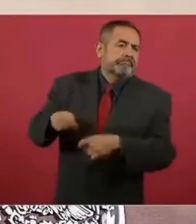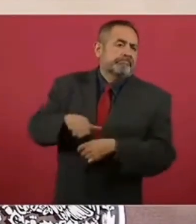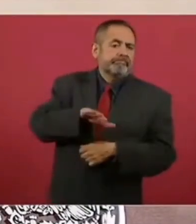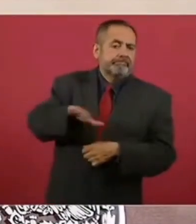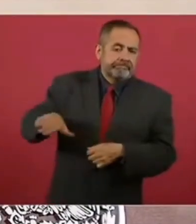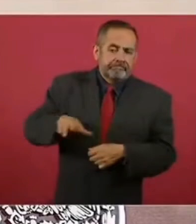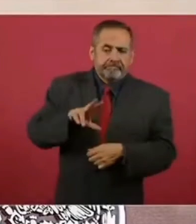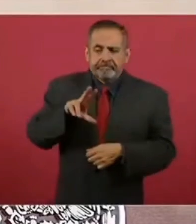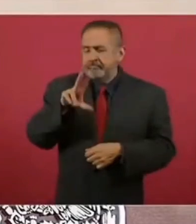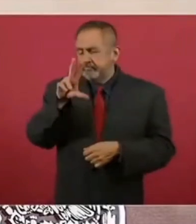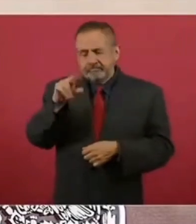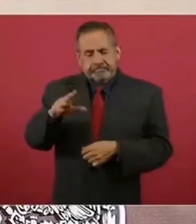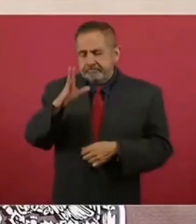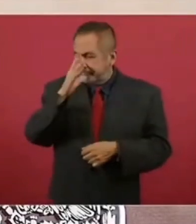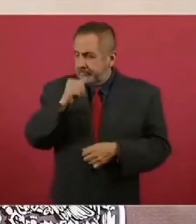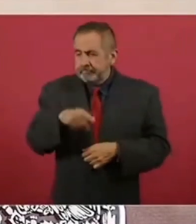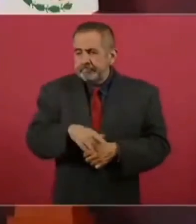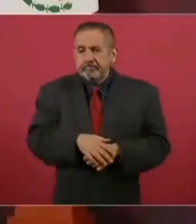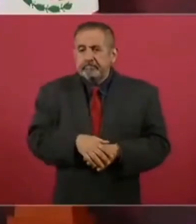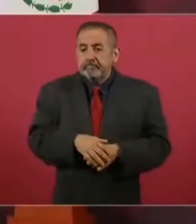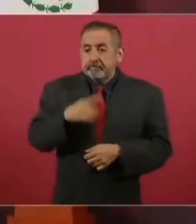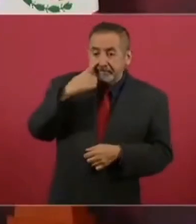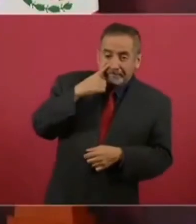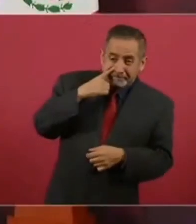al mercantilismo,